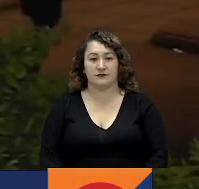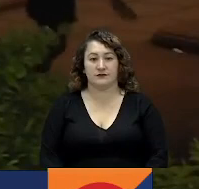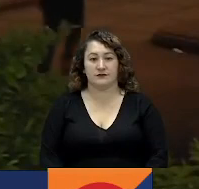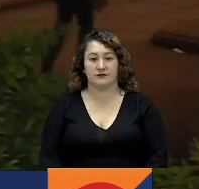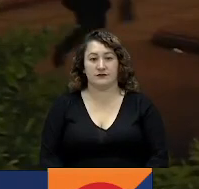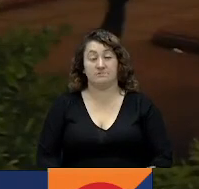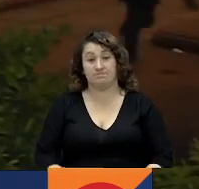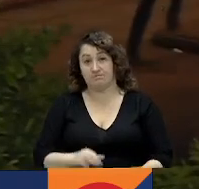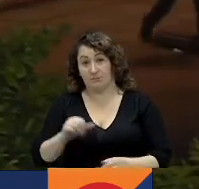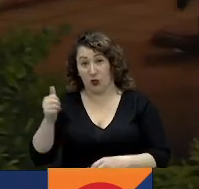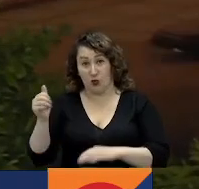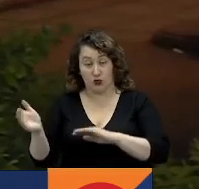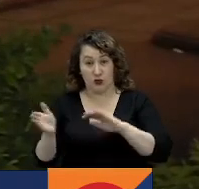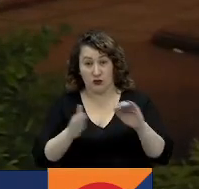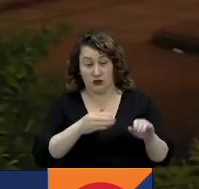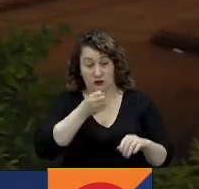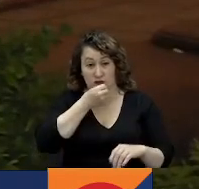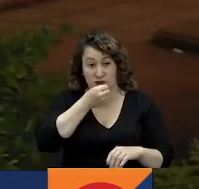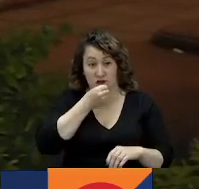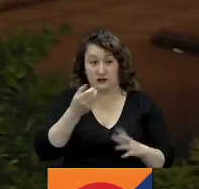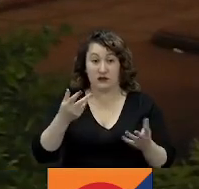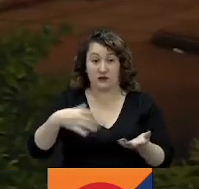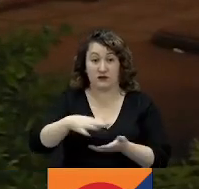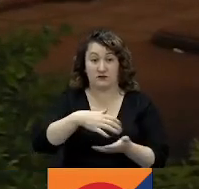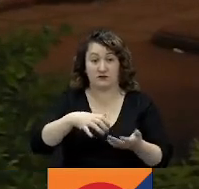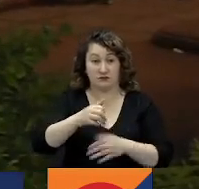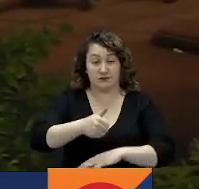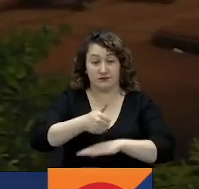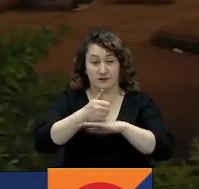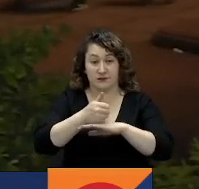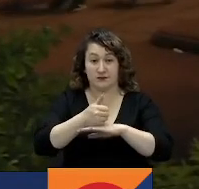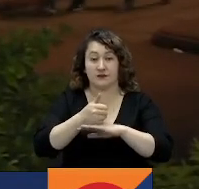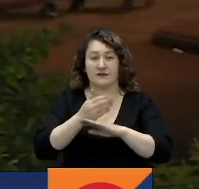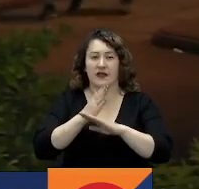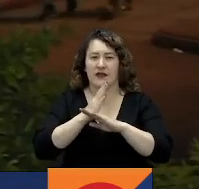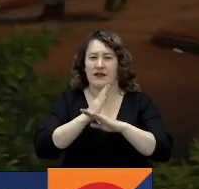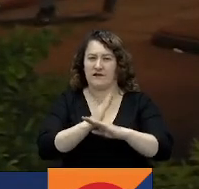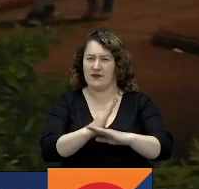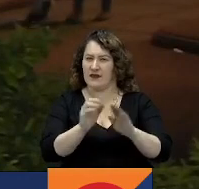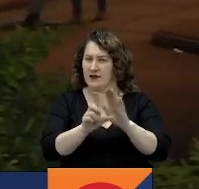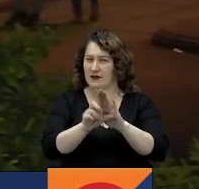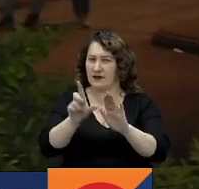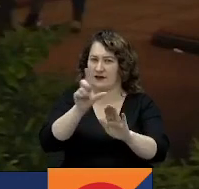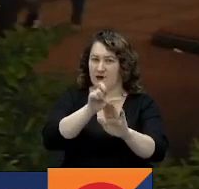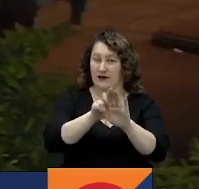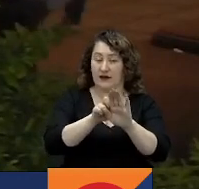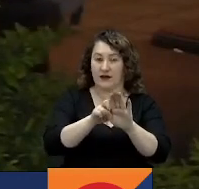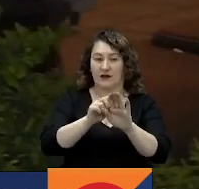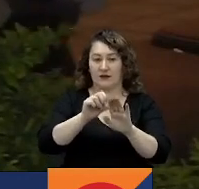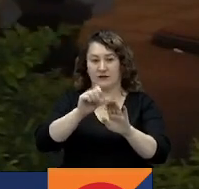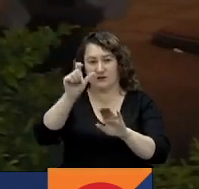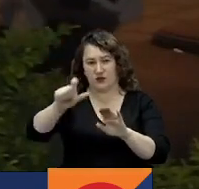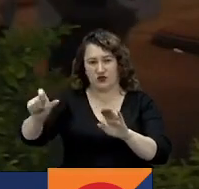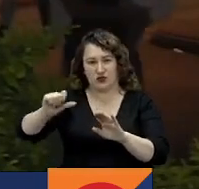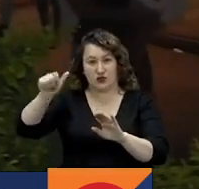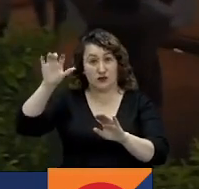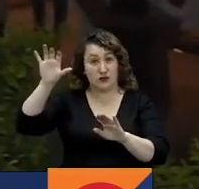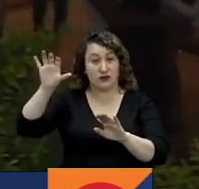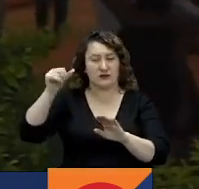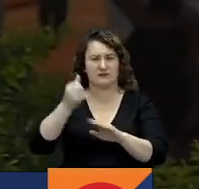Y en otras noticias, las autoridades de Santander, para evitar el tránsito ilegal de ciudadanos extranjeros, están realizando